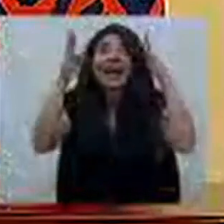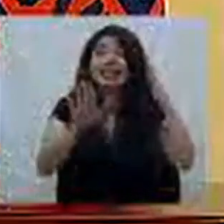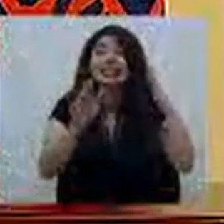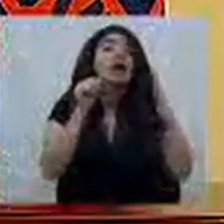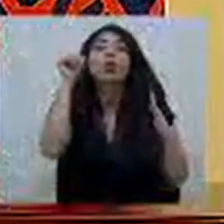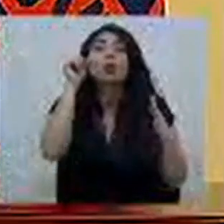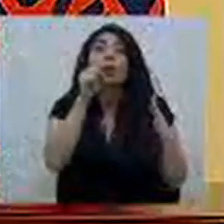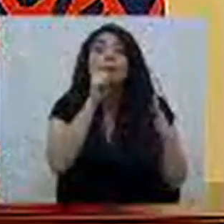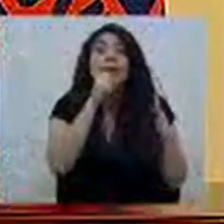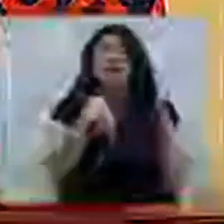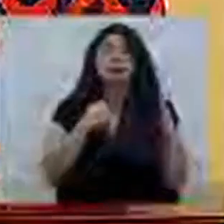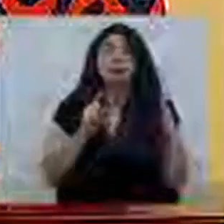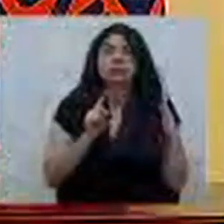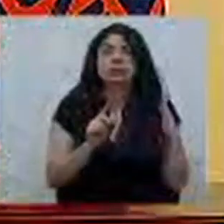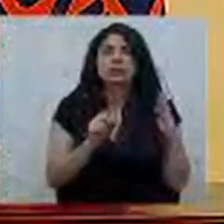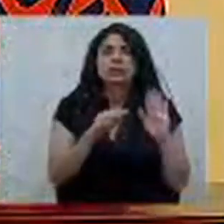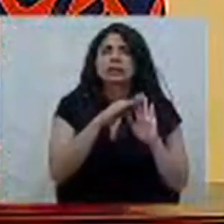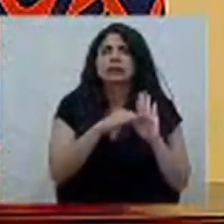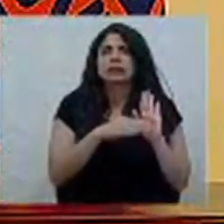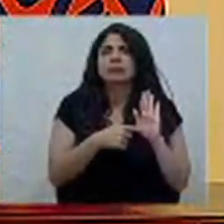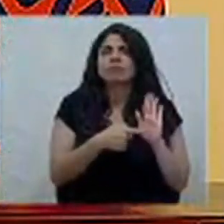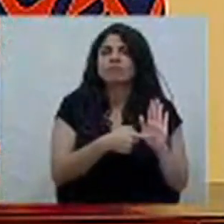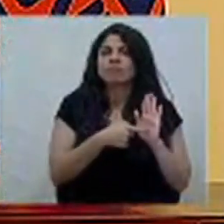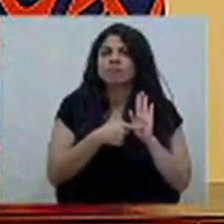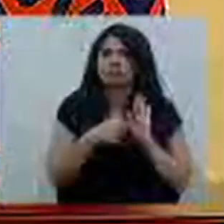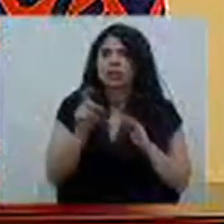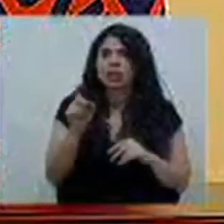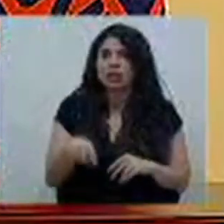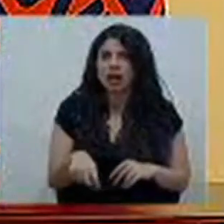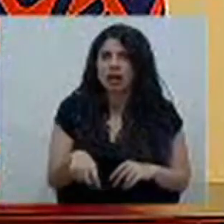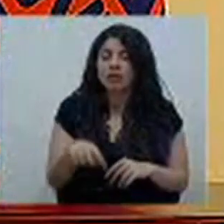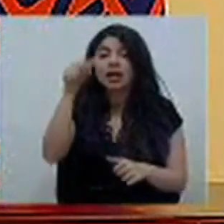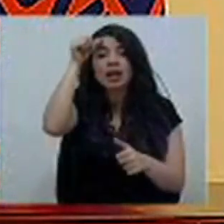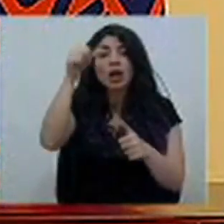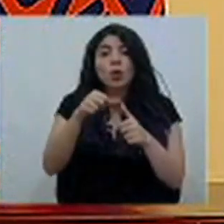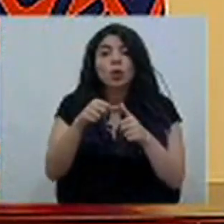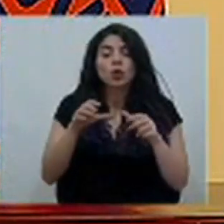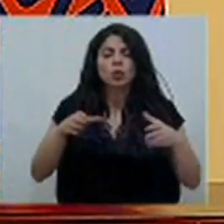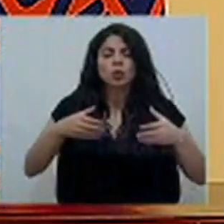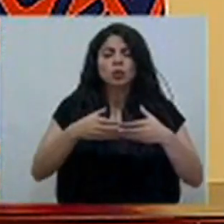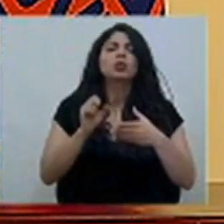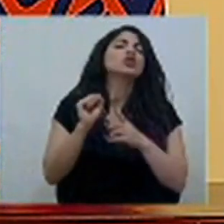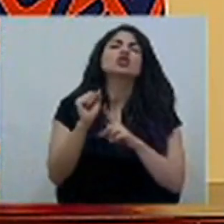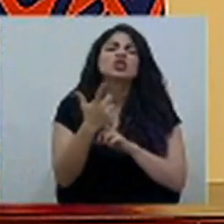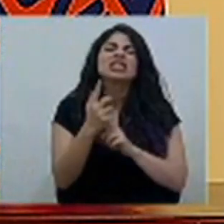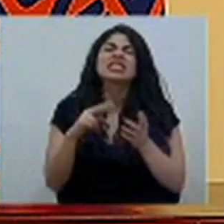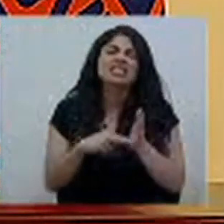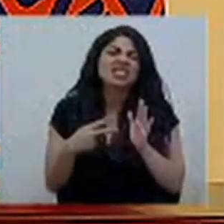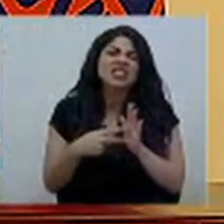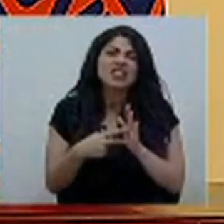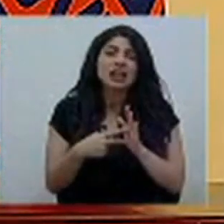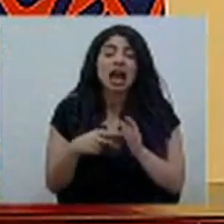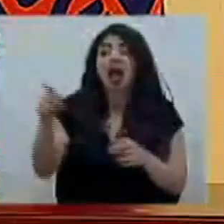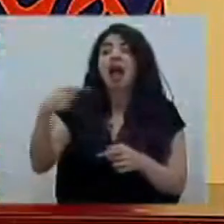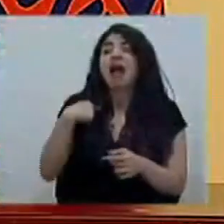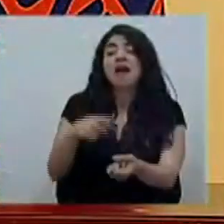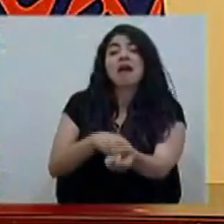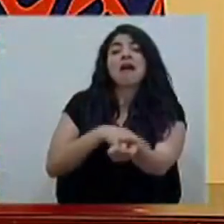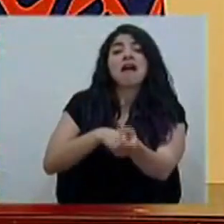debemos cumplir con estas normas y recordar que el concepto de burbuja social no significa familia.